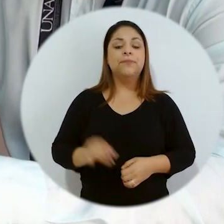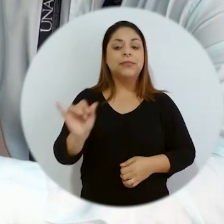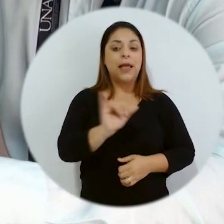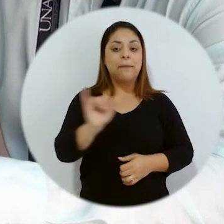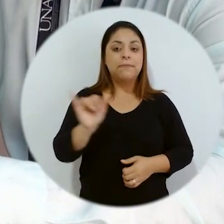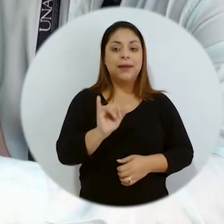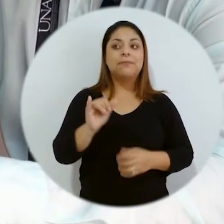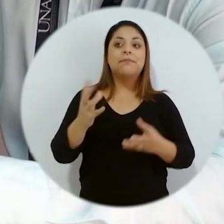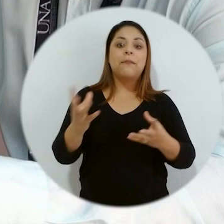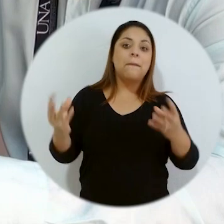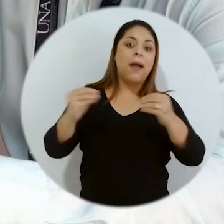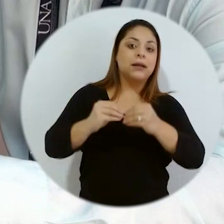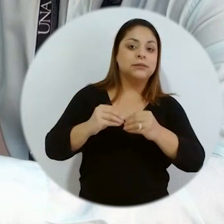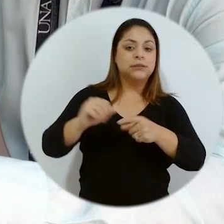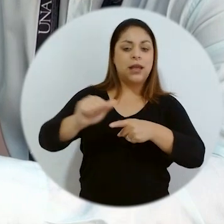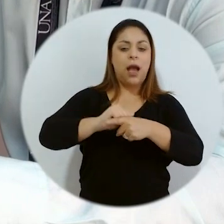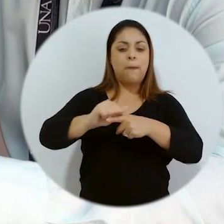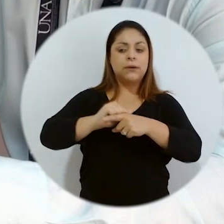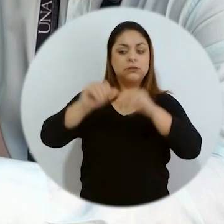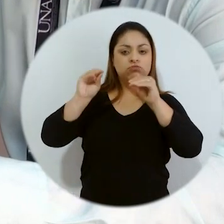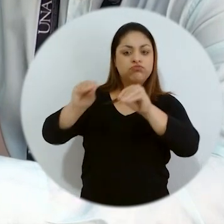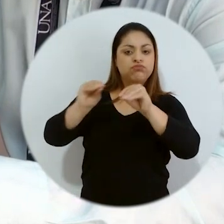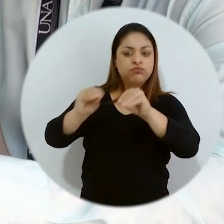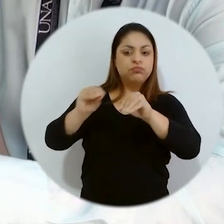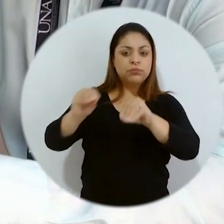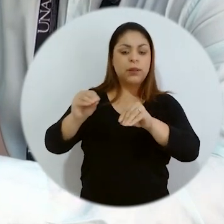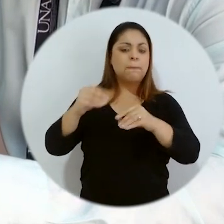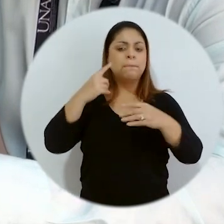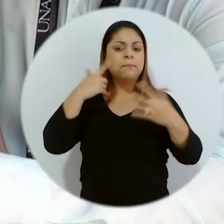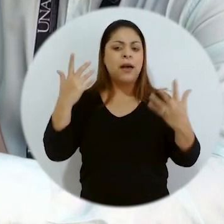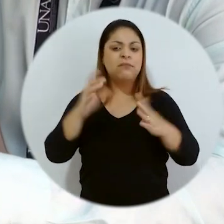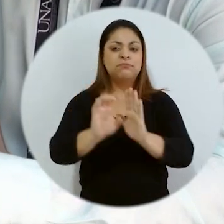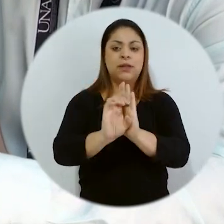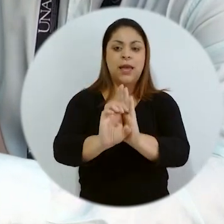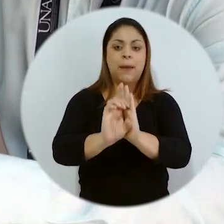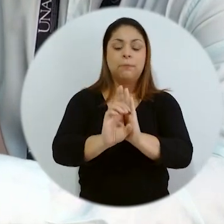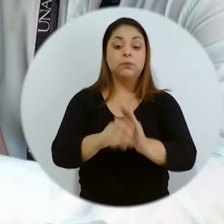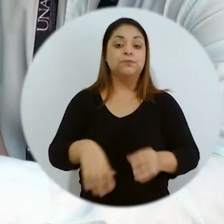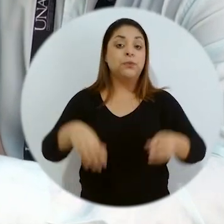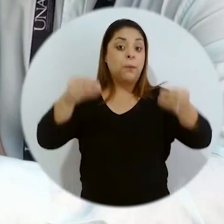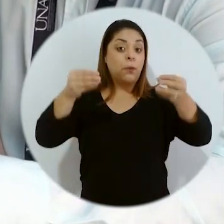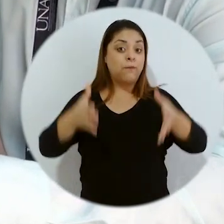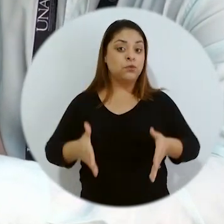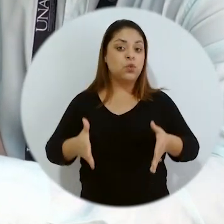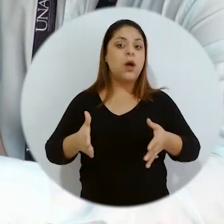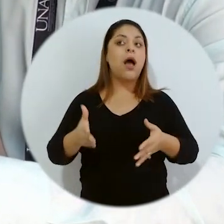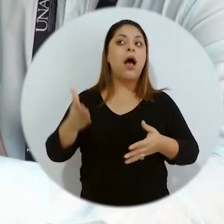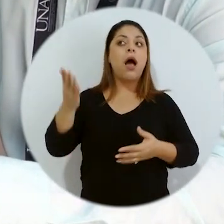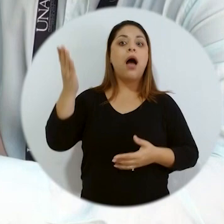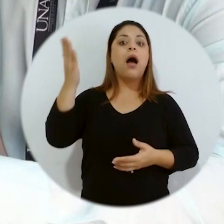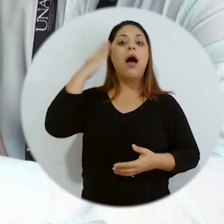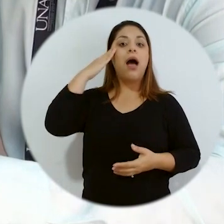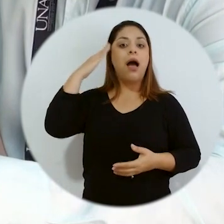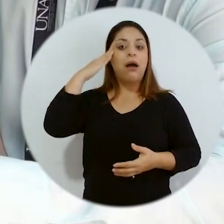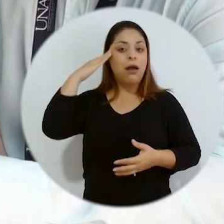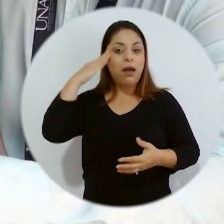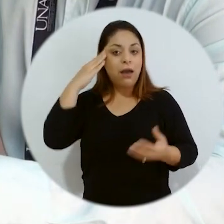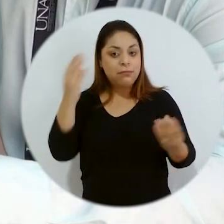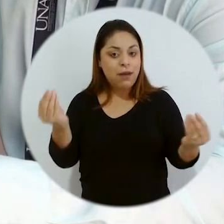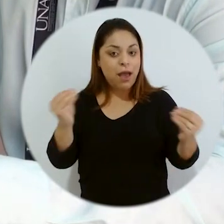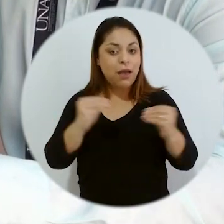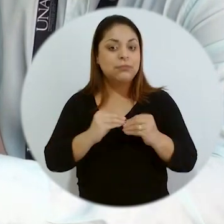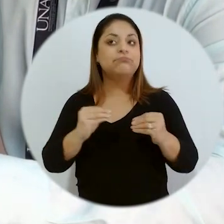se ha trabajado mucho en el ámbito de la capacitación, ¿verdad?, para que en este caso, por ejemplo, el personal docente pues tenga